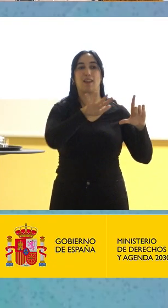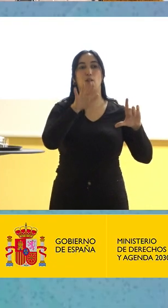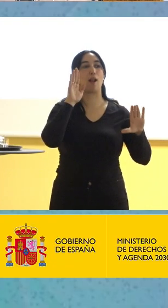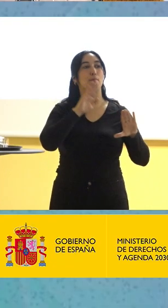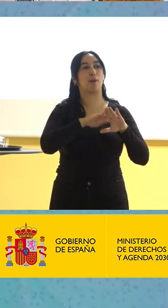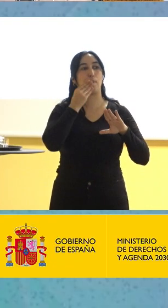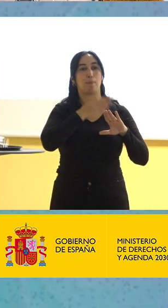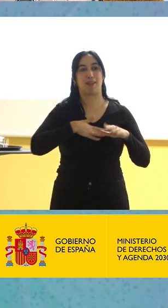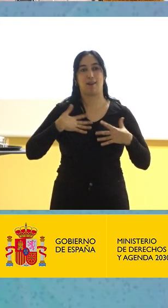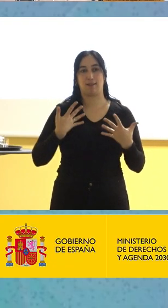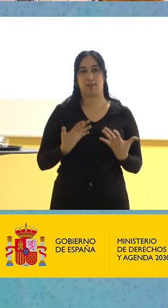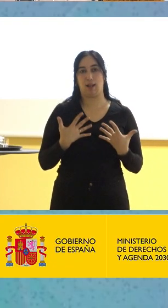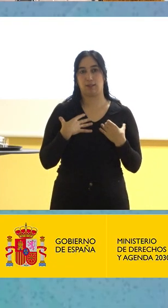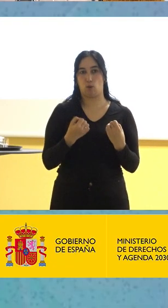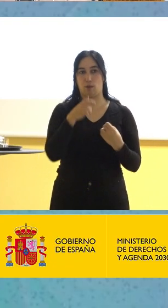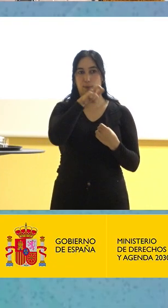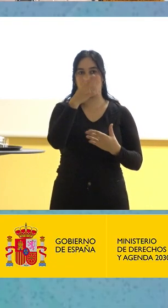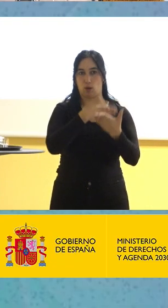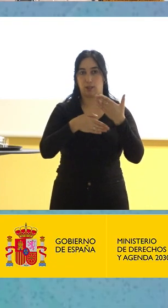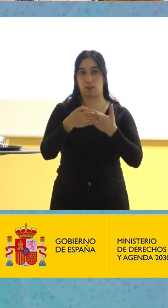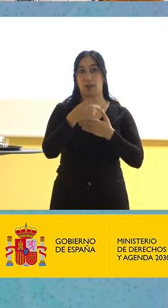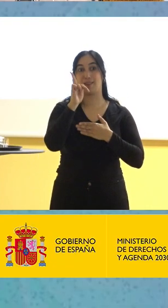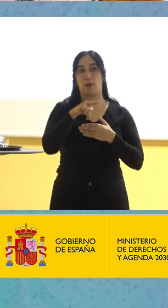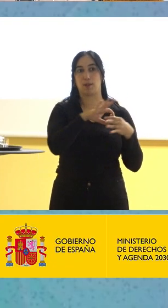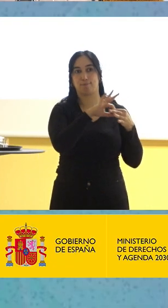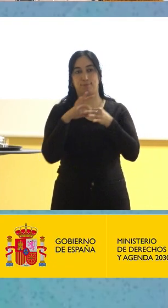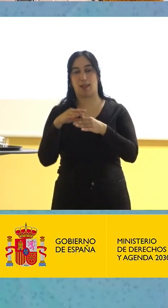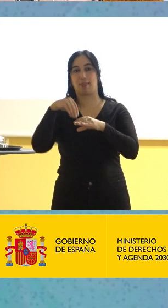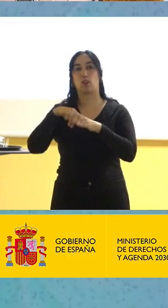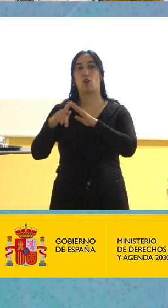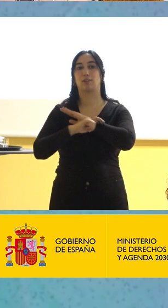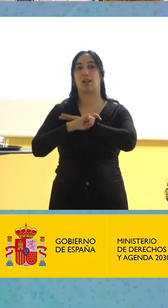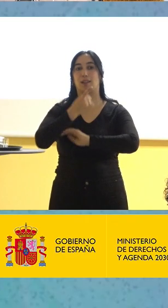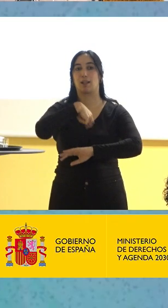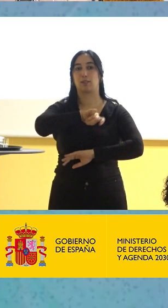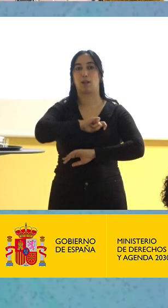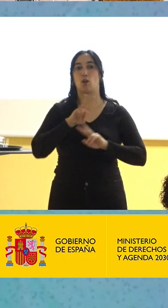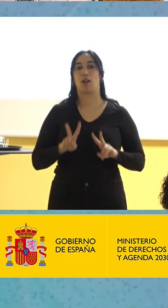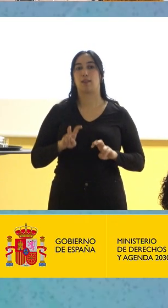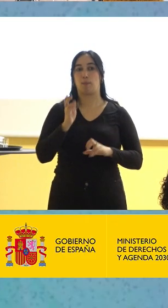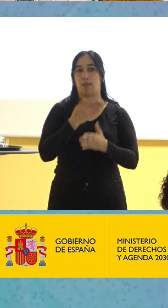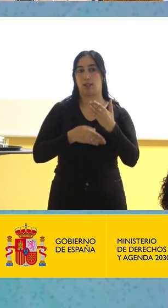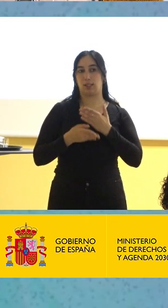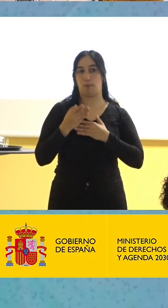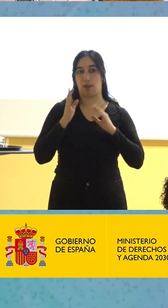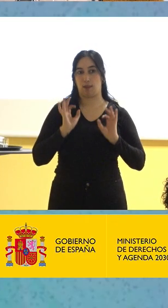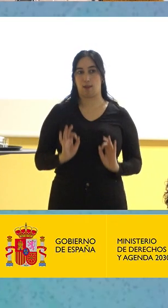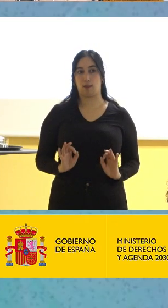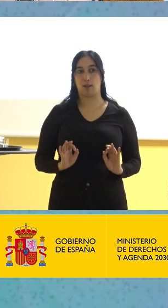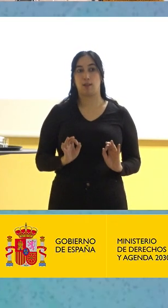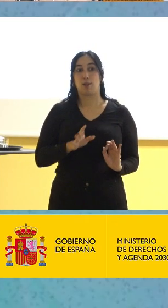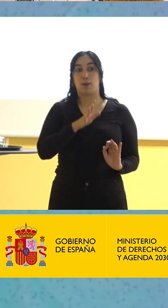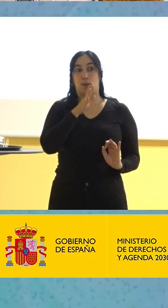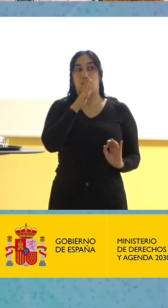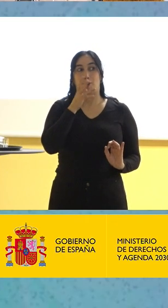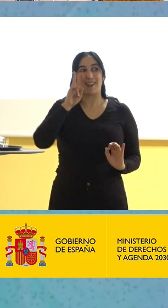Bienestar Saludable de las Personas con Discapacidad, que a su vez está dentro de la Estrategia Española sobre Discapacidad, ¿no? Precisamente porque